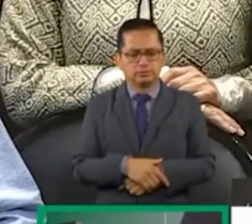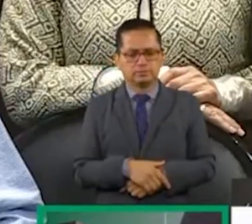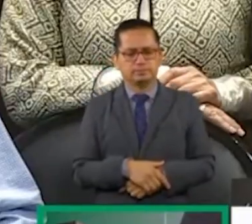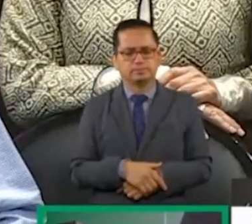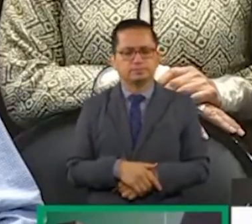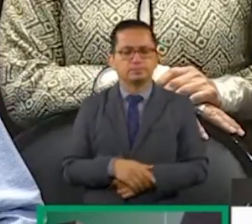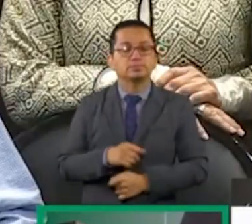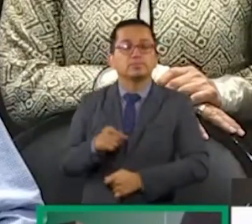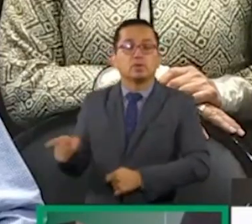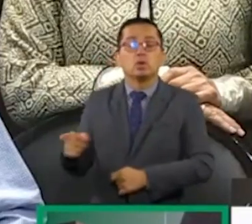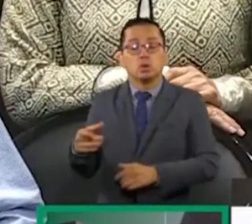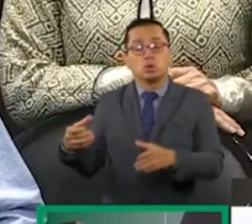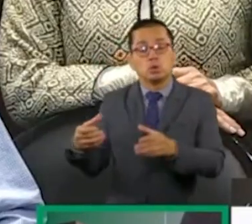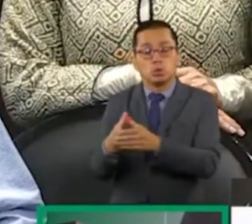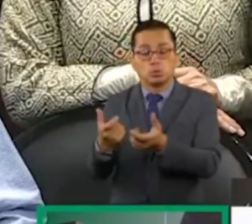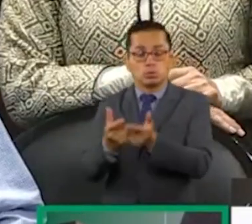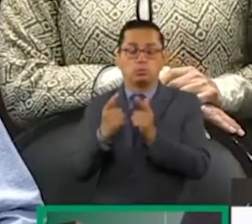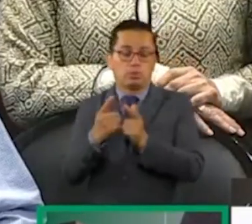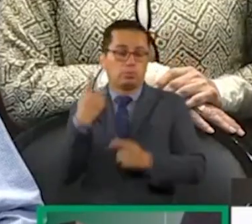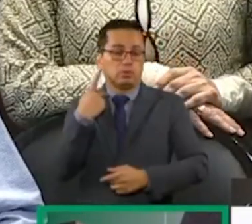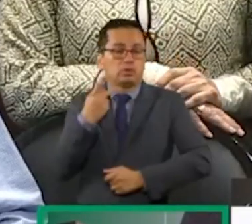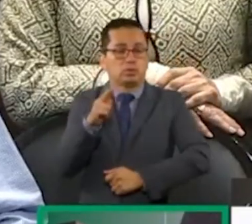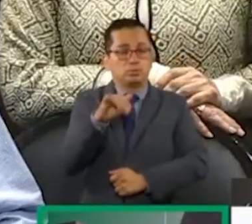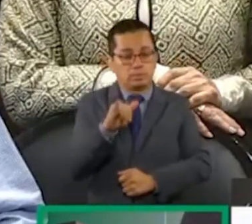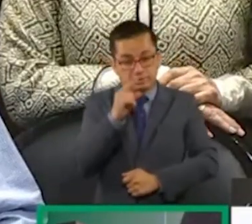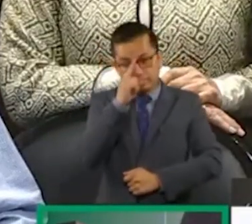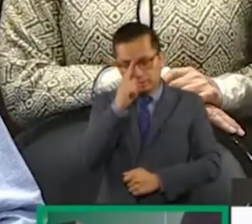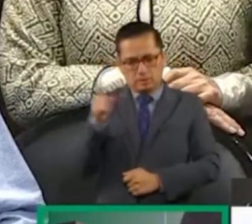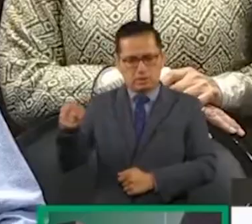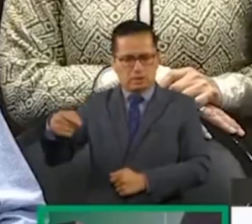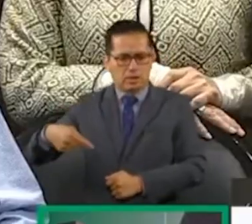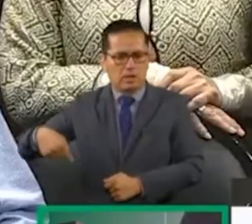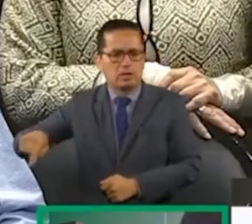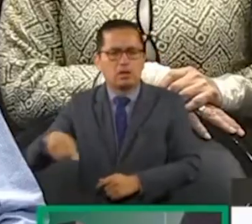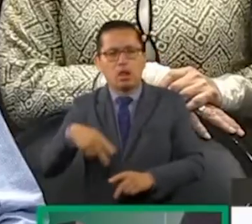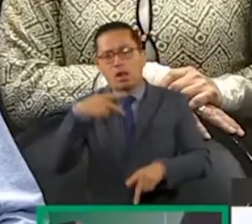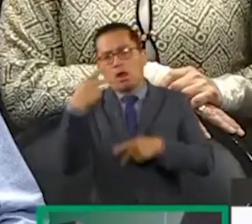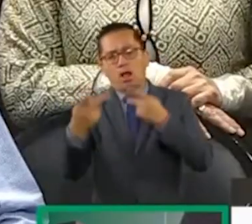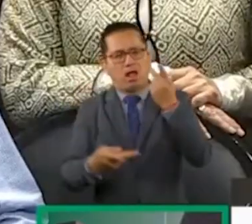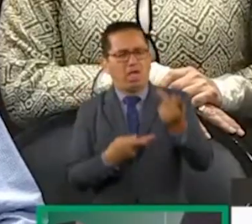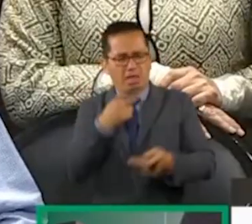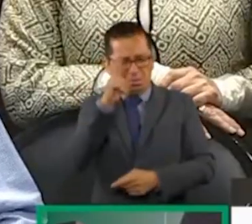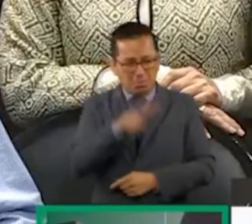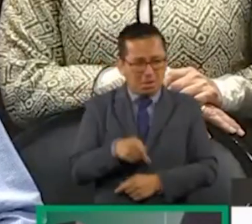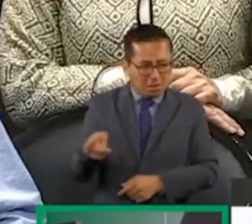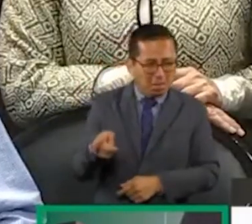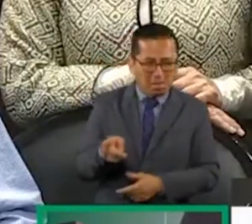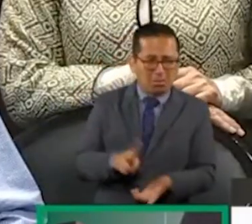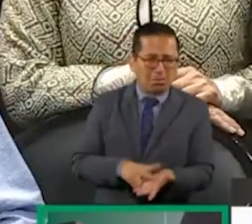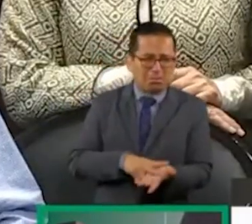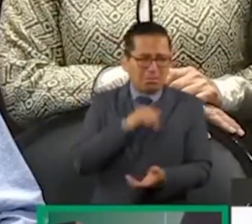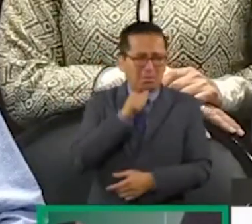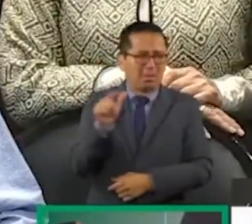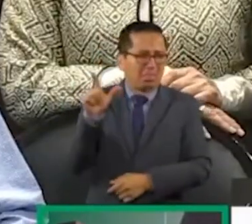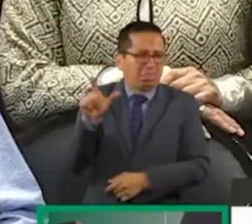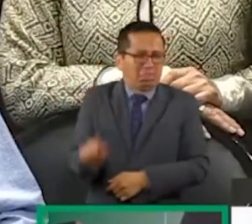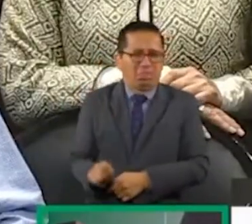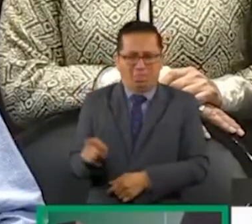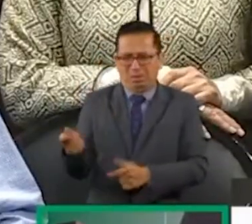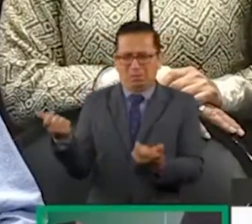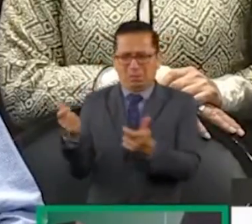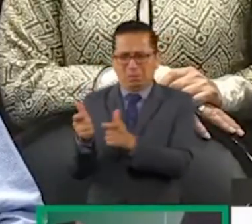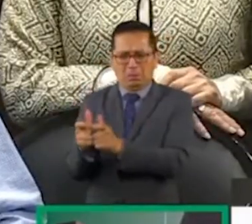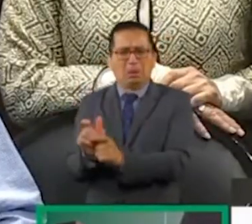la insignificancia y desde la herida abierta de casi desaparecer, no son honestos en